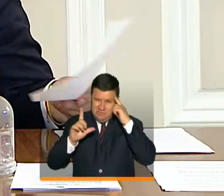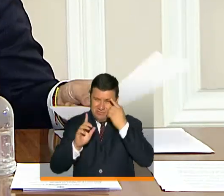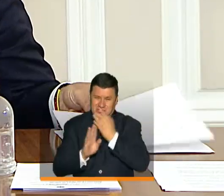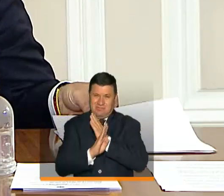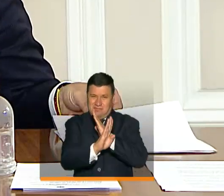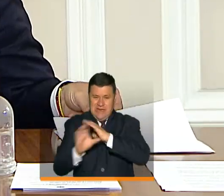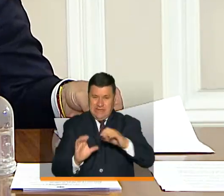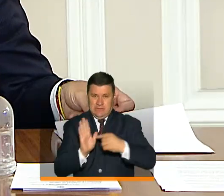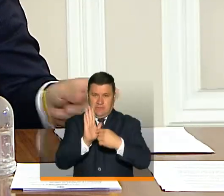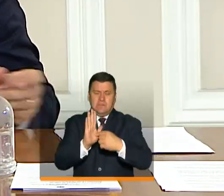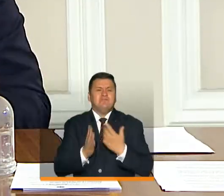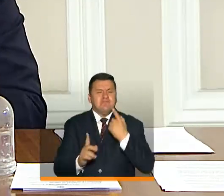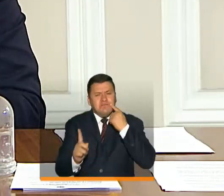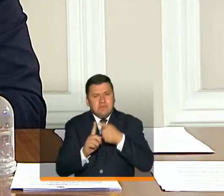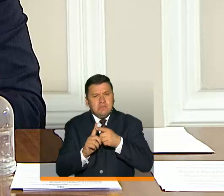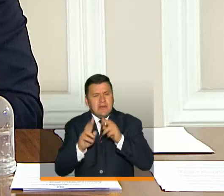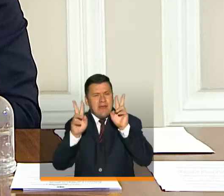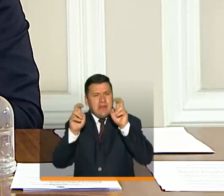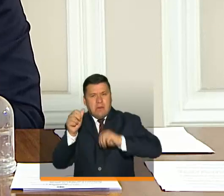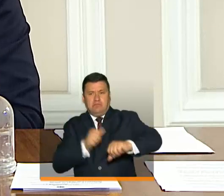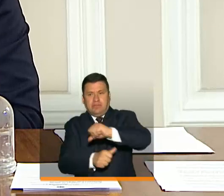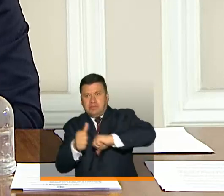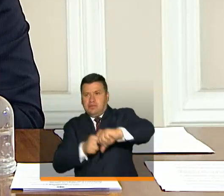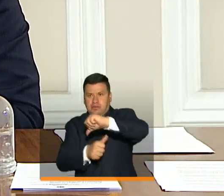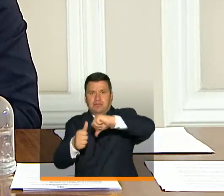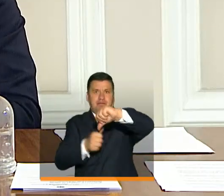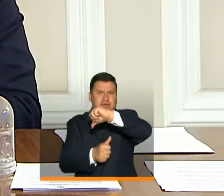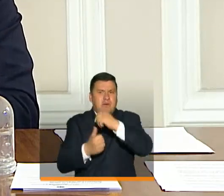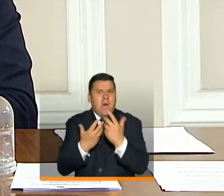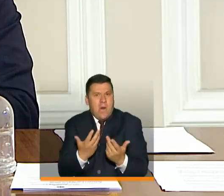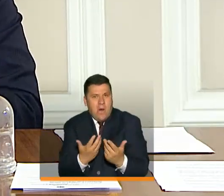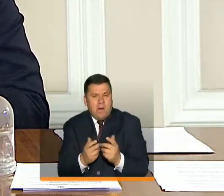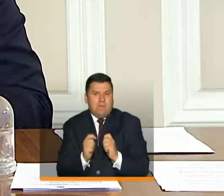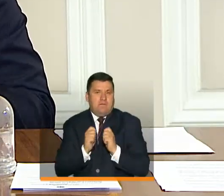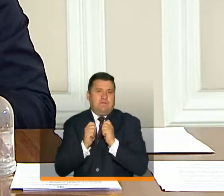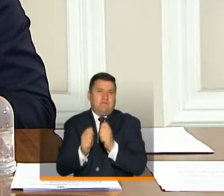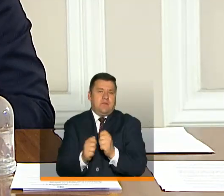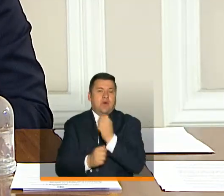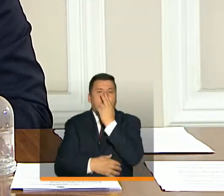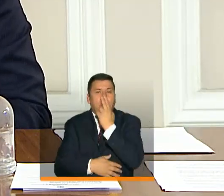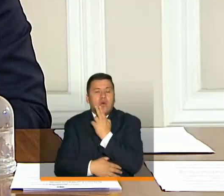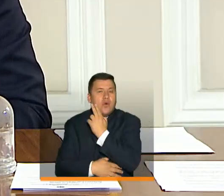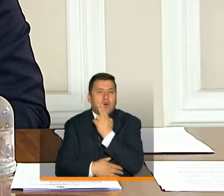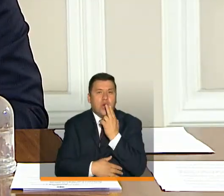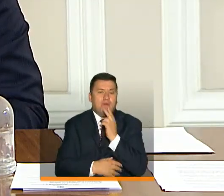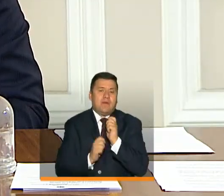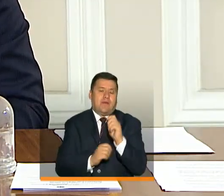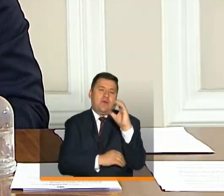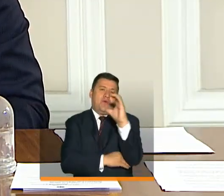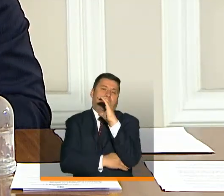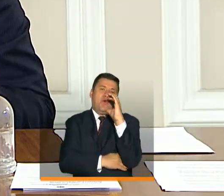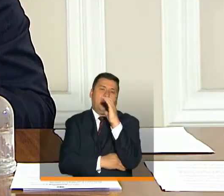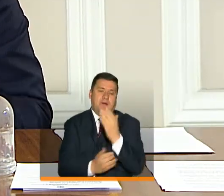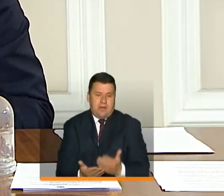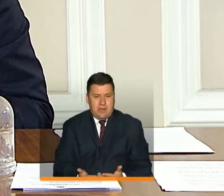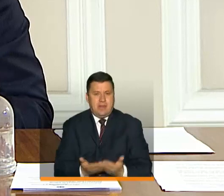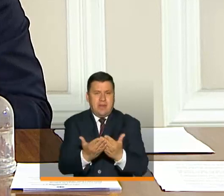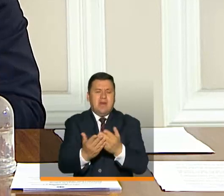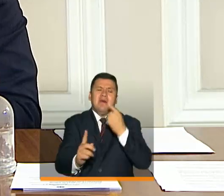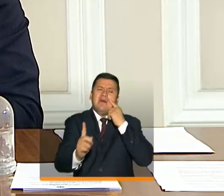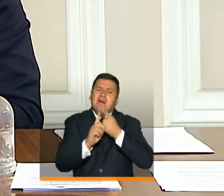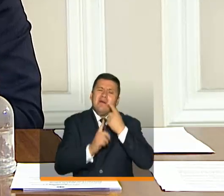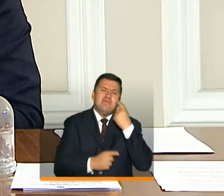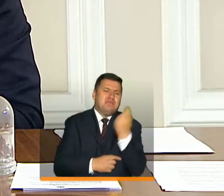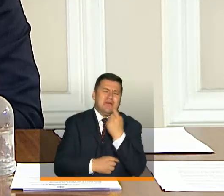para hablar de reactivación y el programa de reactivación que hemos bautizado Compromiso con Colombia, que busca,